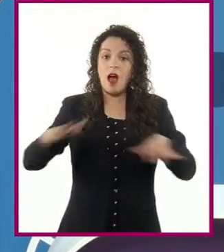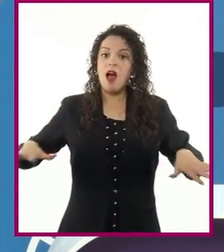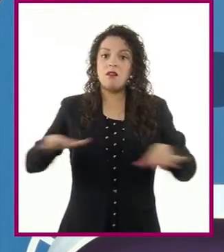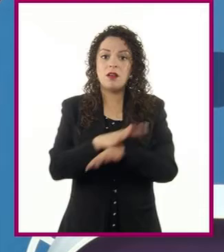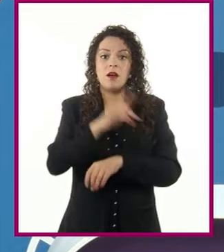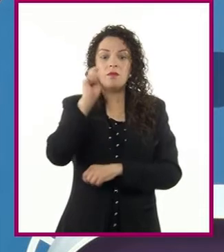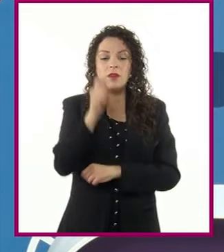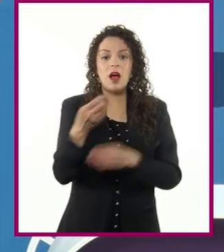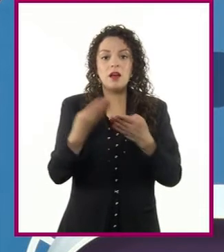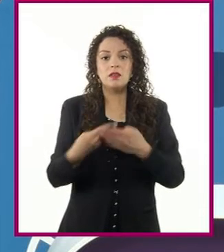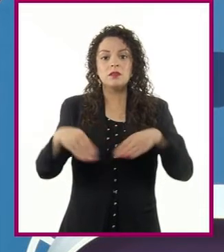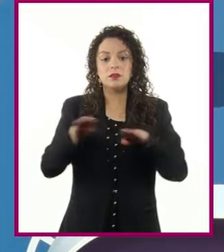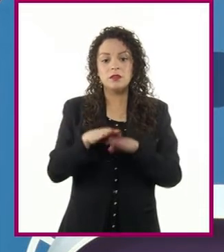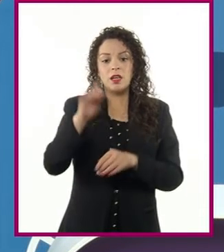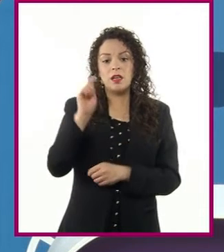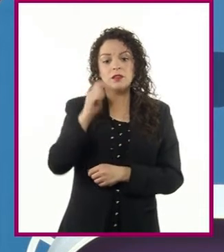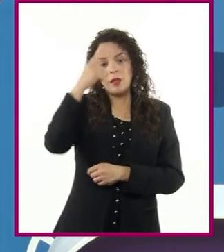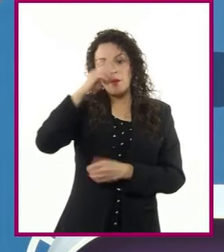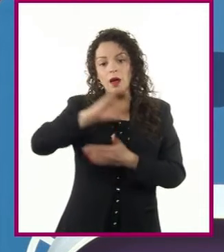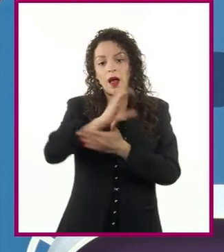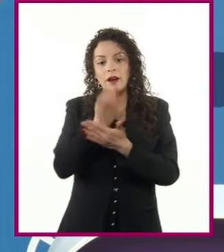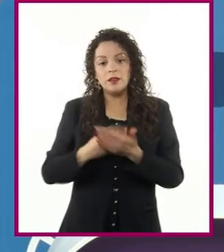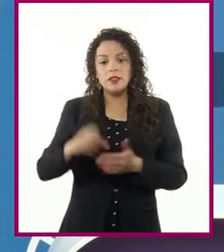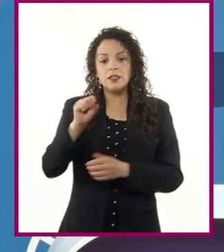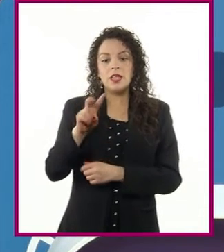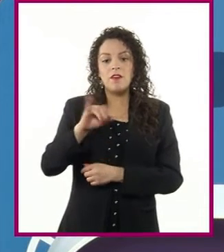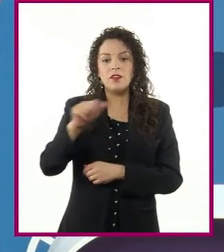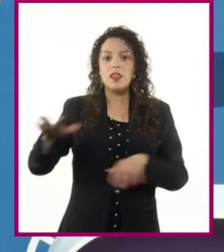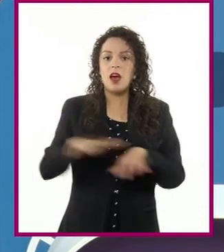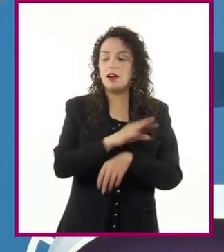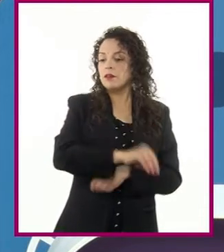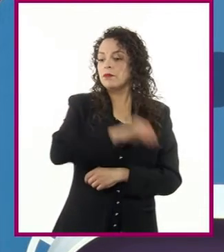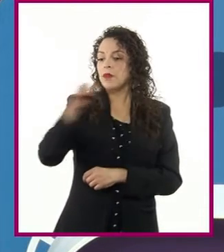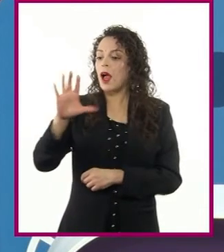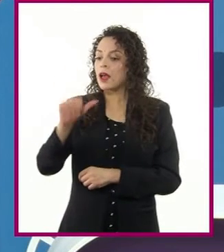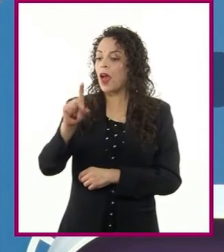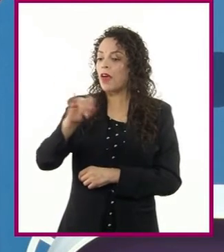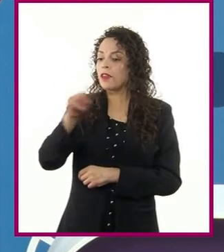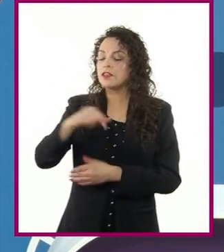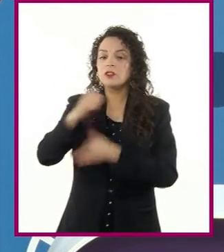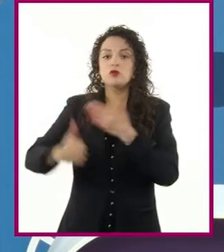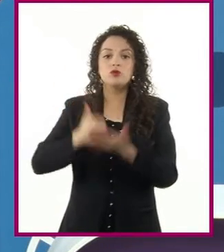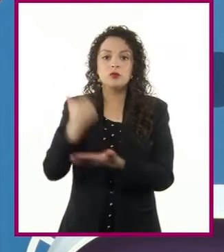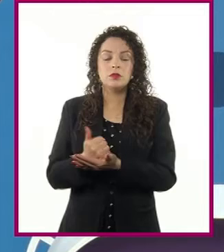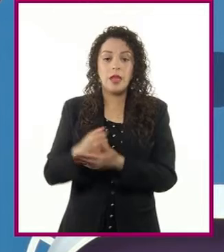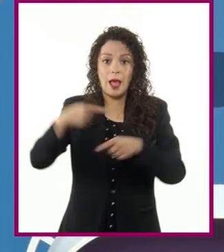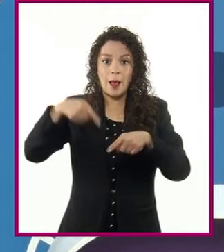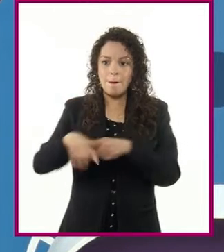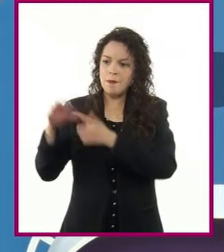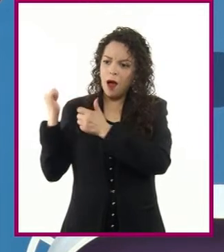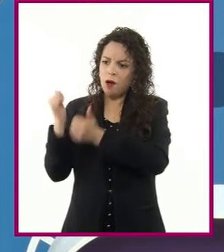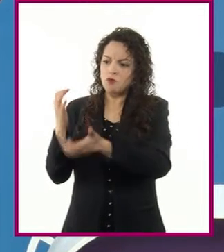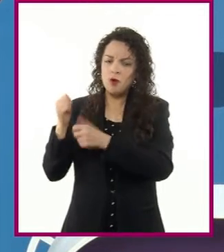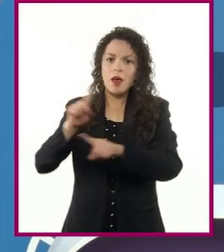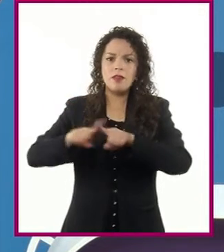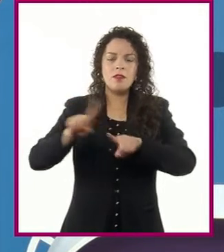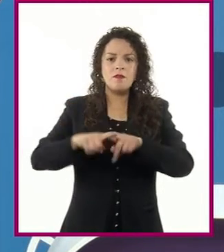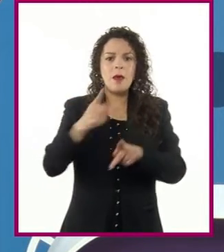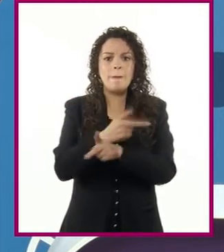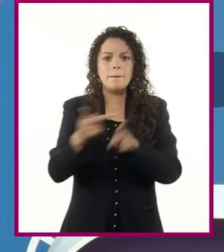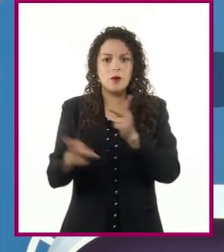Casa de Contratación de Sevilla a la ciudad de Cádiz, donde comenzaron a llegar los productos comercializados entre